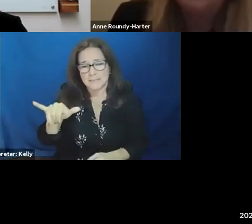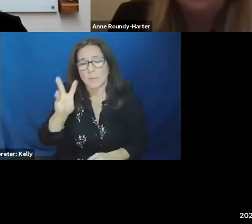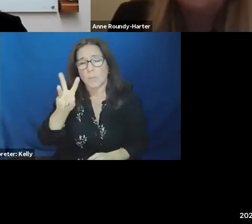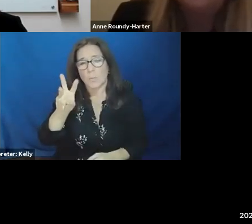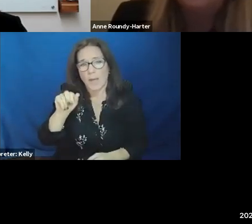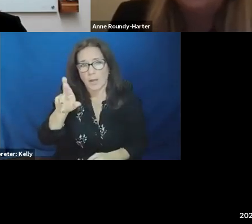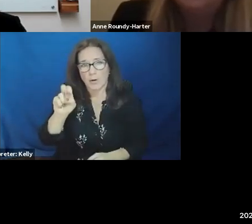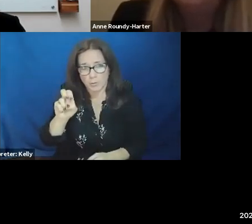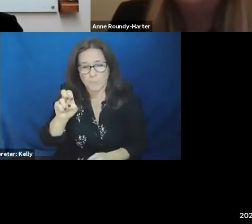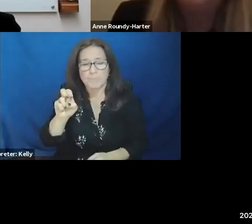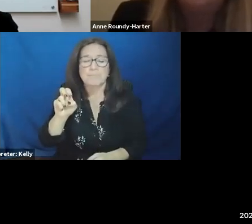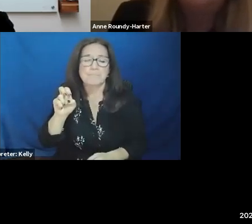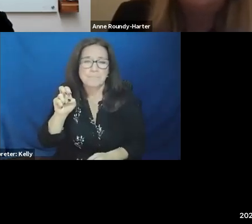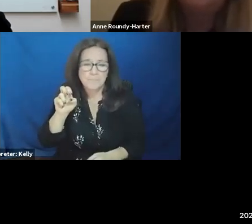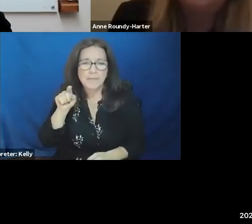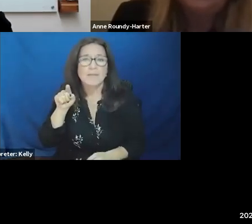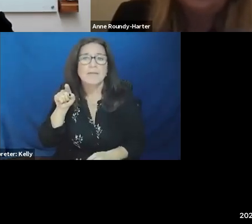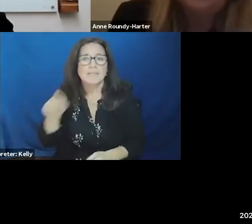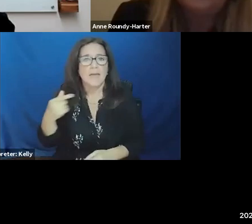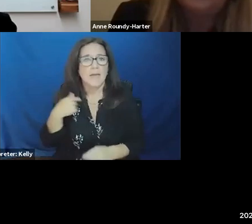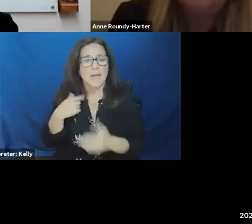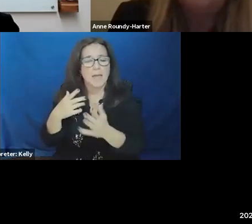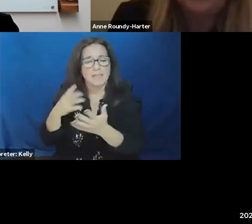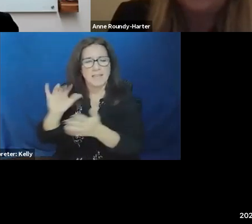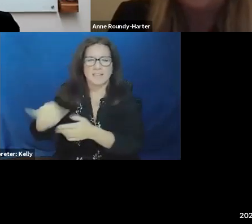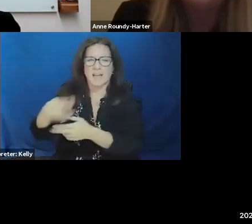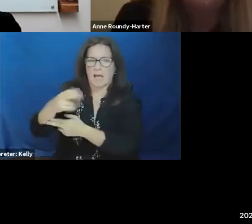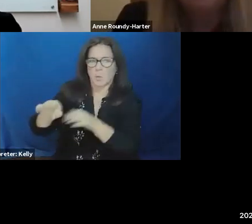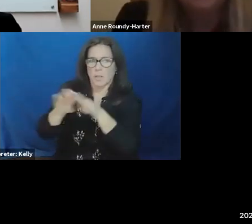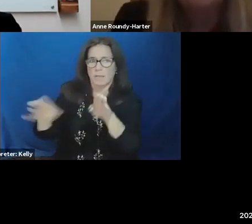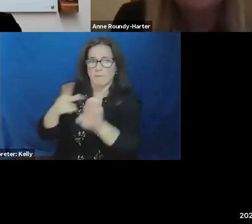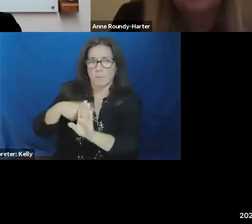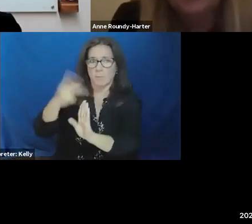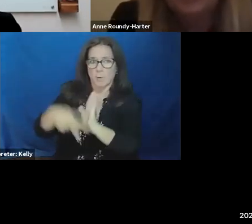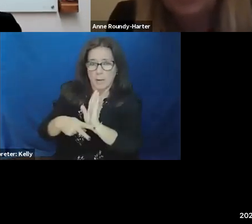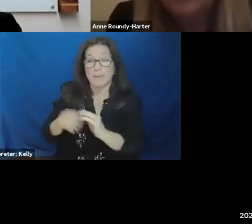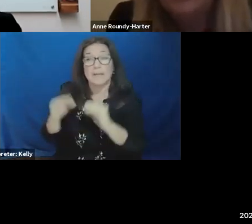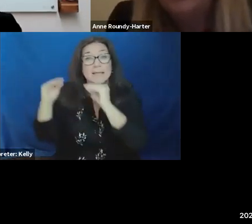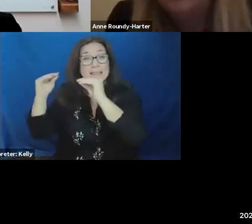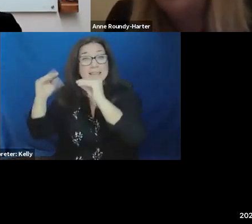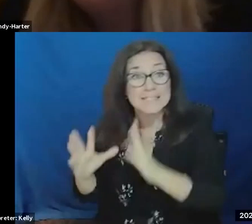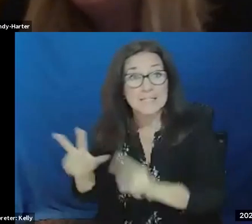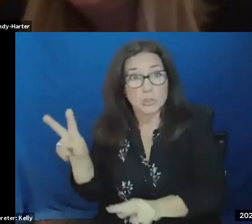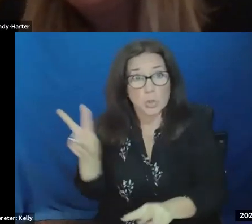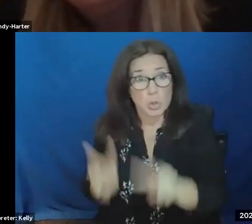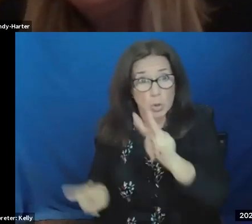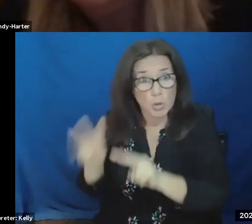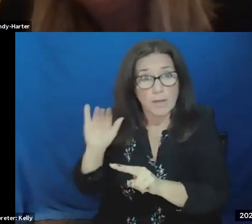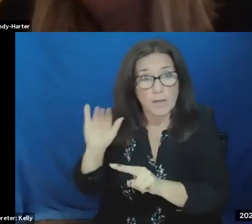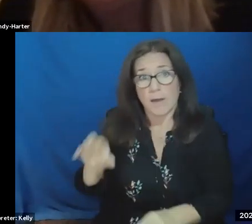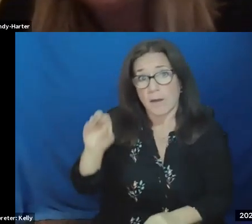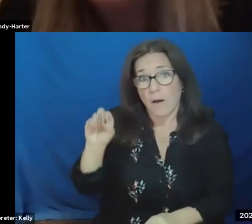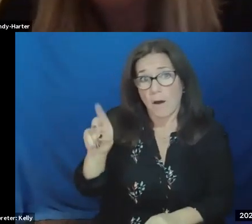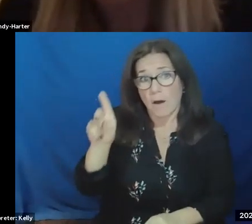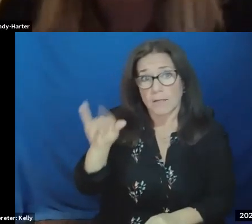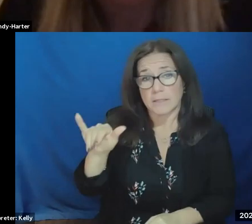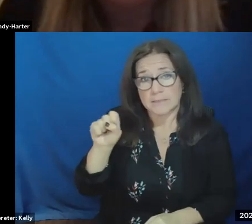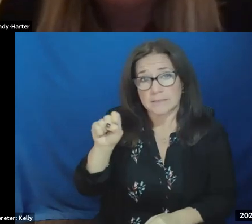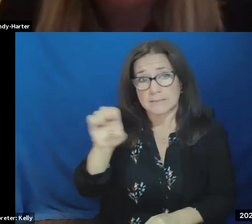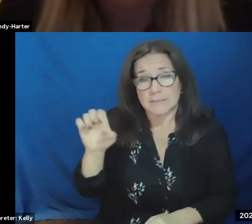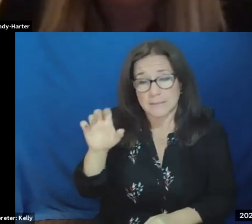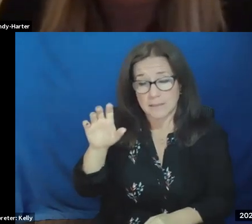que está alineado con los estándares y tenemos a maestros quienes de hecho analizan el aris y web las